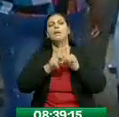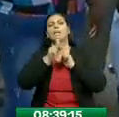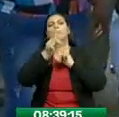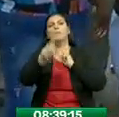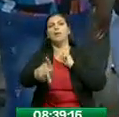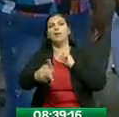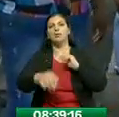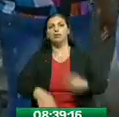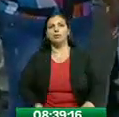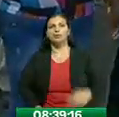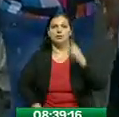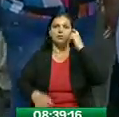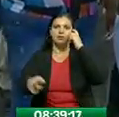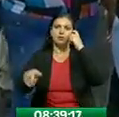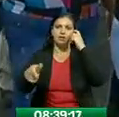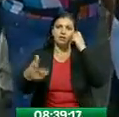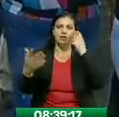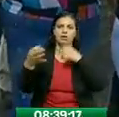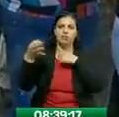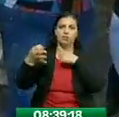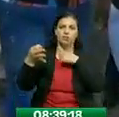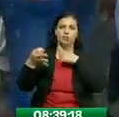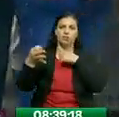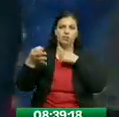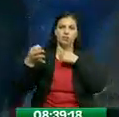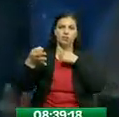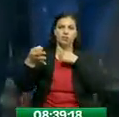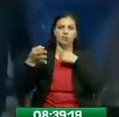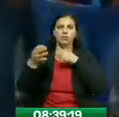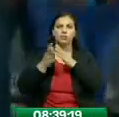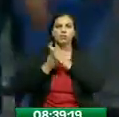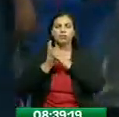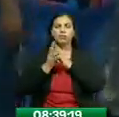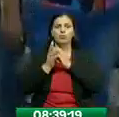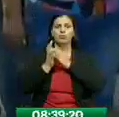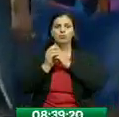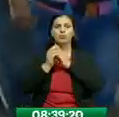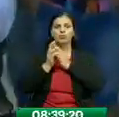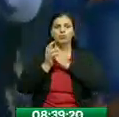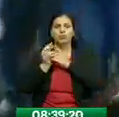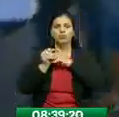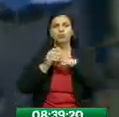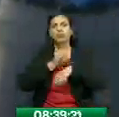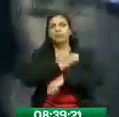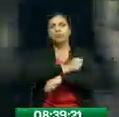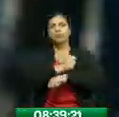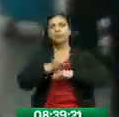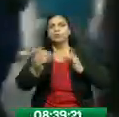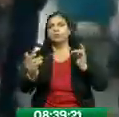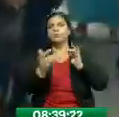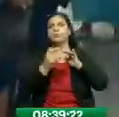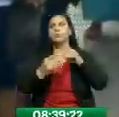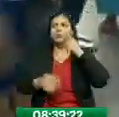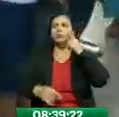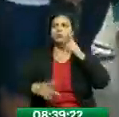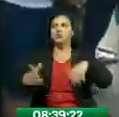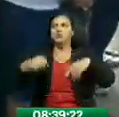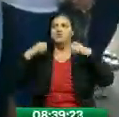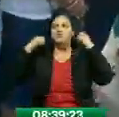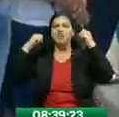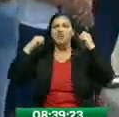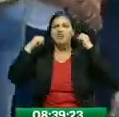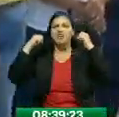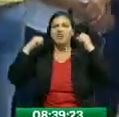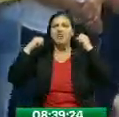conecta con San Borondón y Guayaquil. Pues el malestar persiste por parte de conductores y transeúntes.